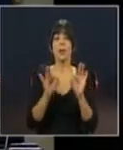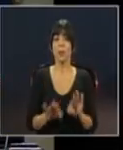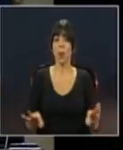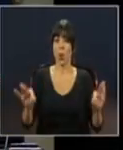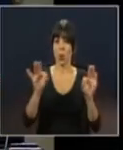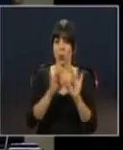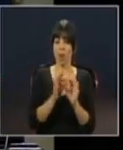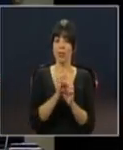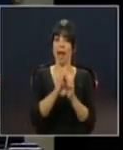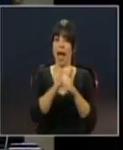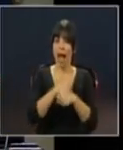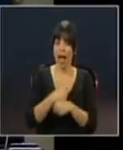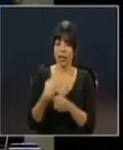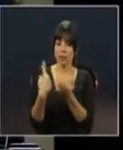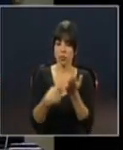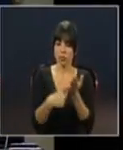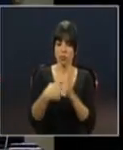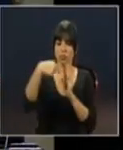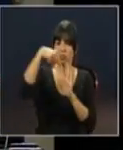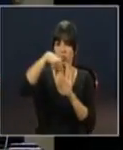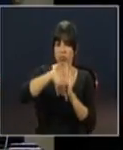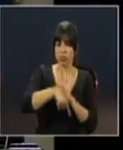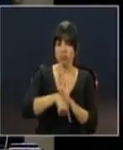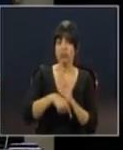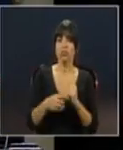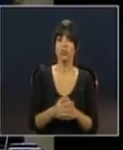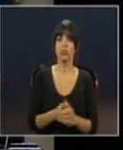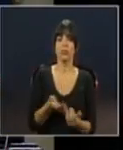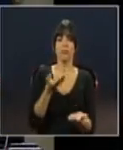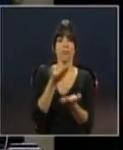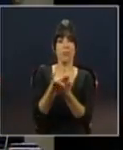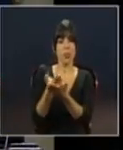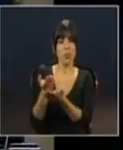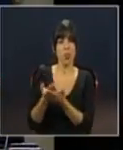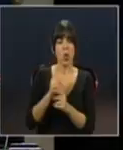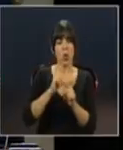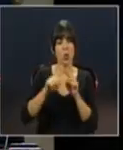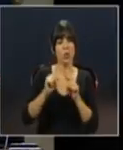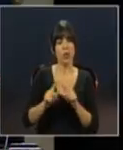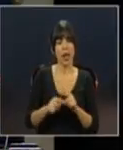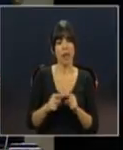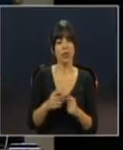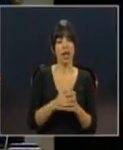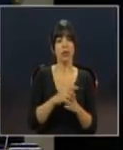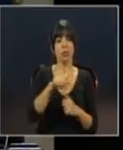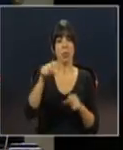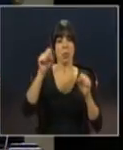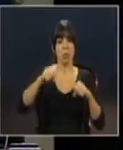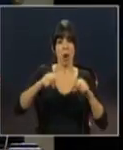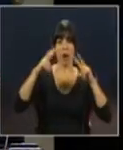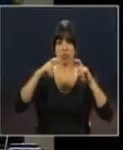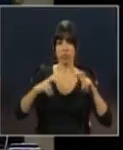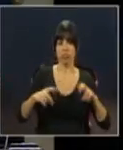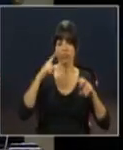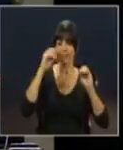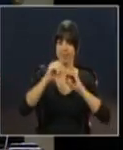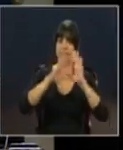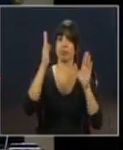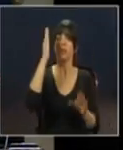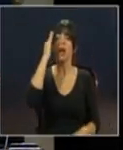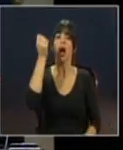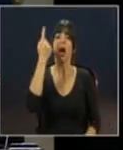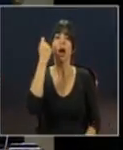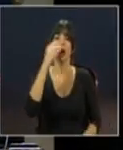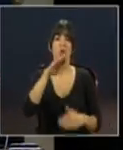importante acometerlo con amplitud y colocando sobre la mesa todos los elementos de juicio disponibles para aclarar en todos